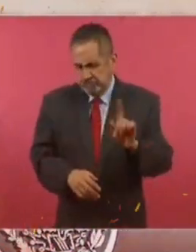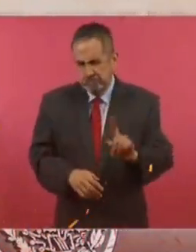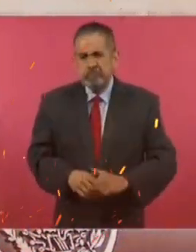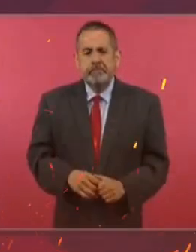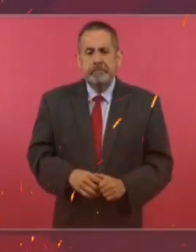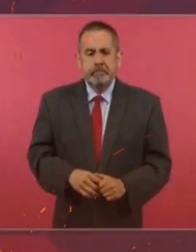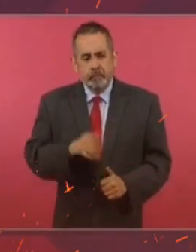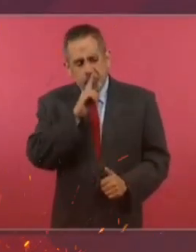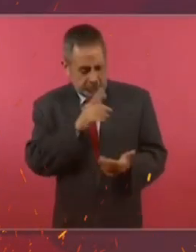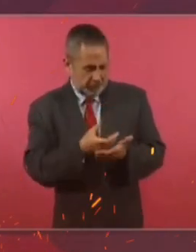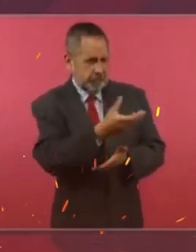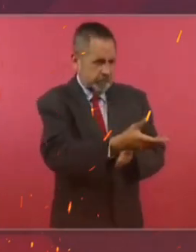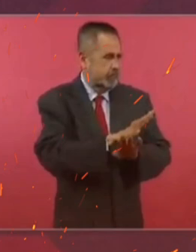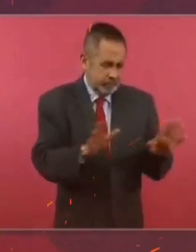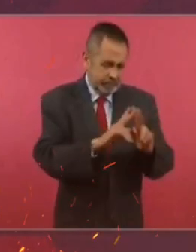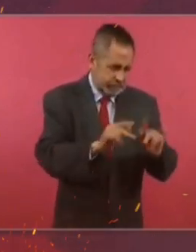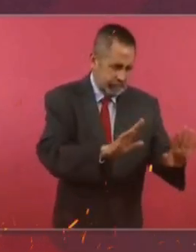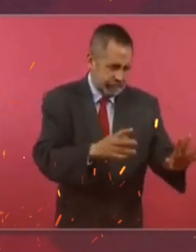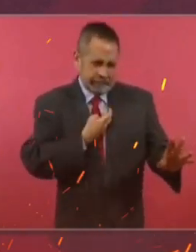maiciarlos.